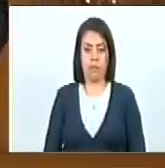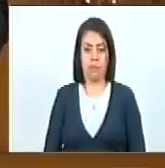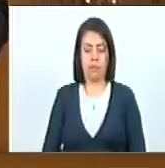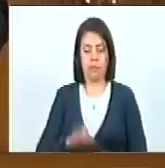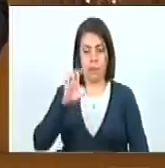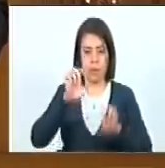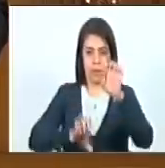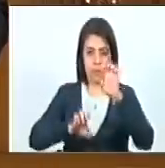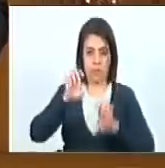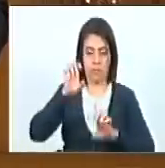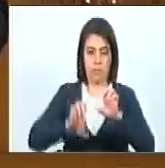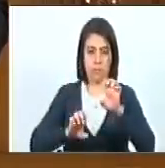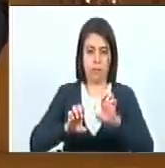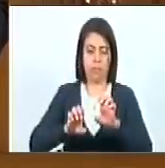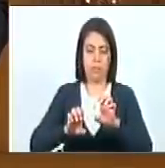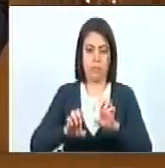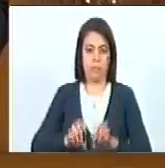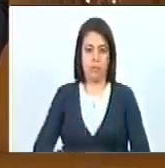evaluar